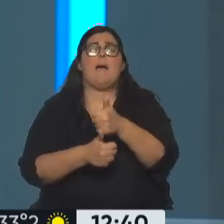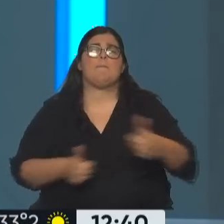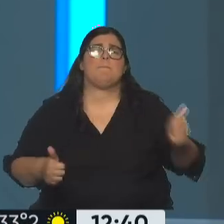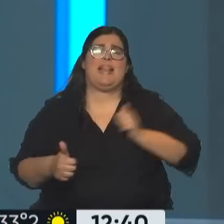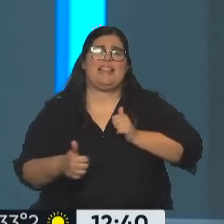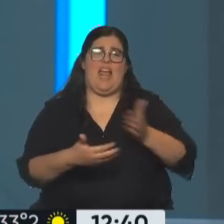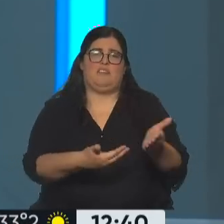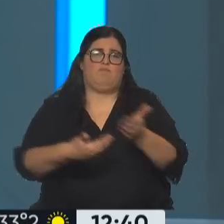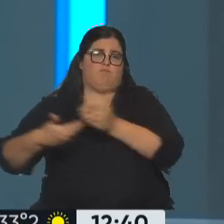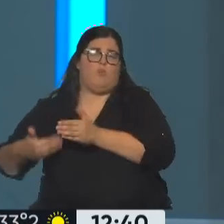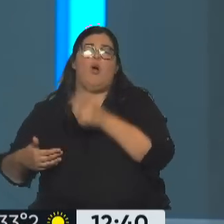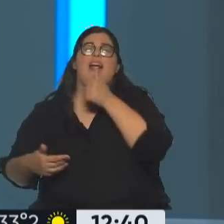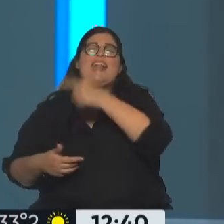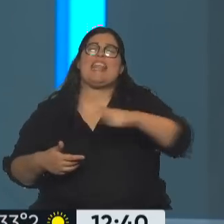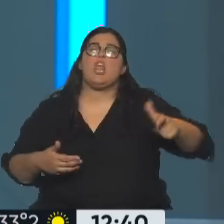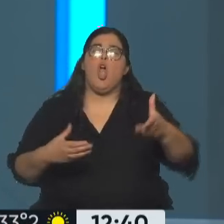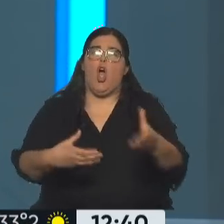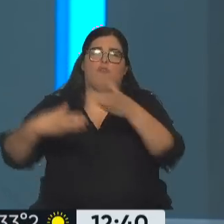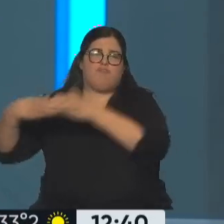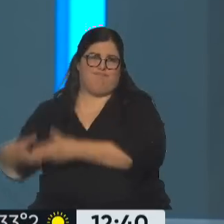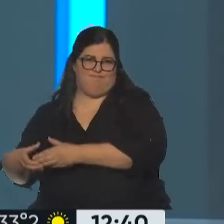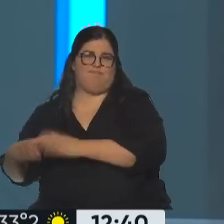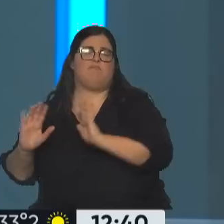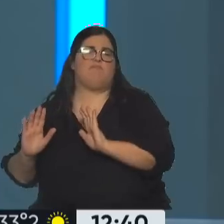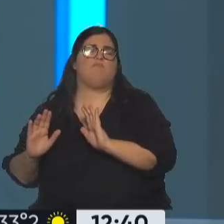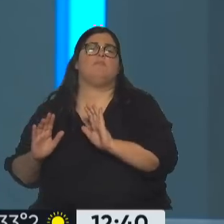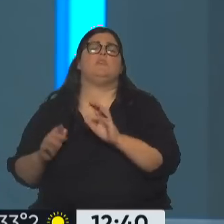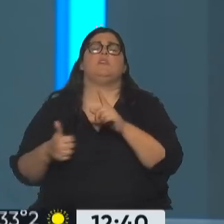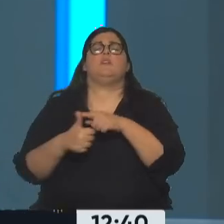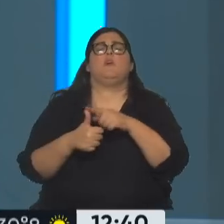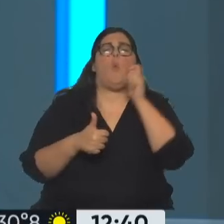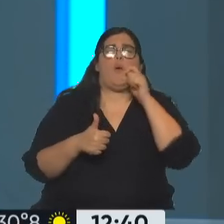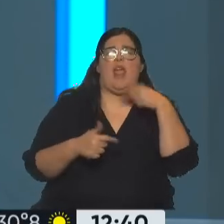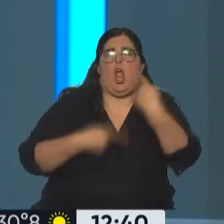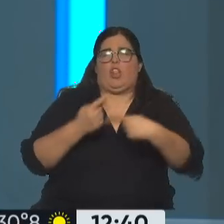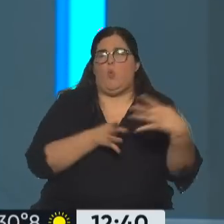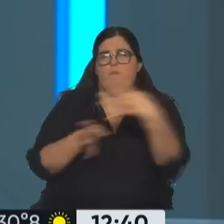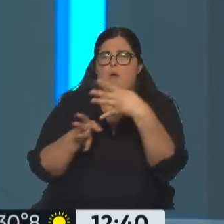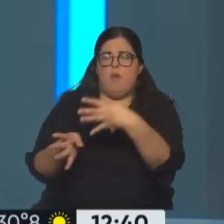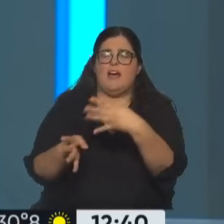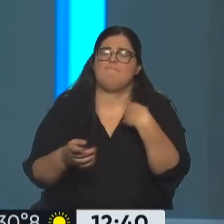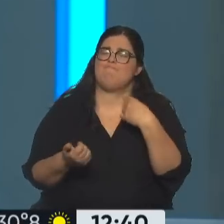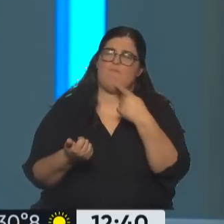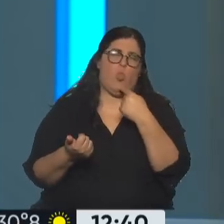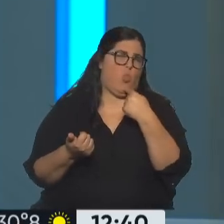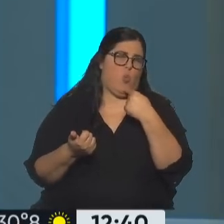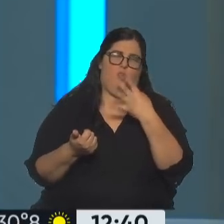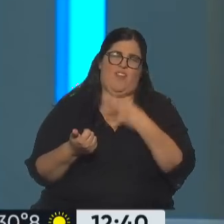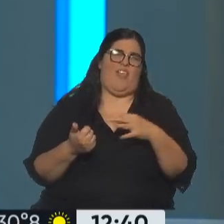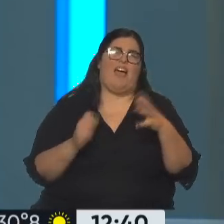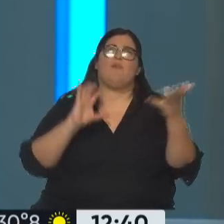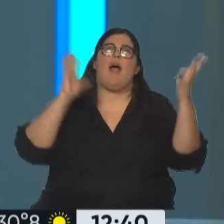río Dnieper, va a seguir, cosa que yo dudo porque las condiciones en este momento atmosféricas no lo